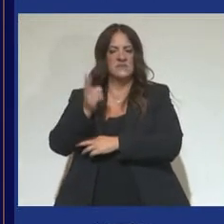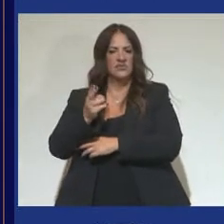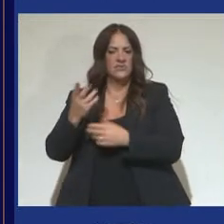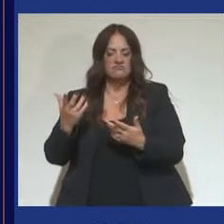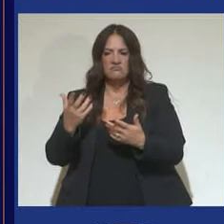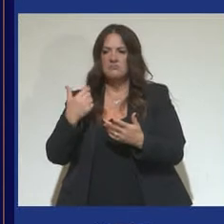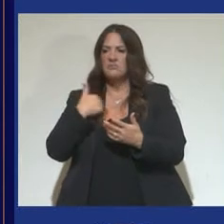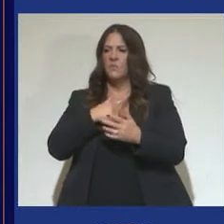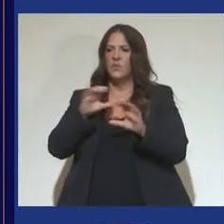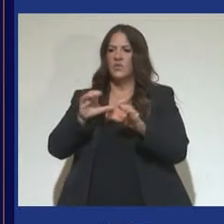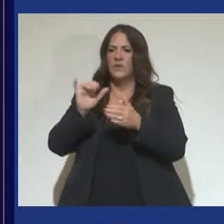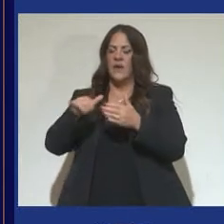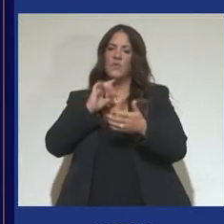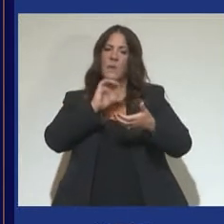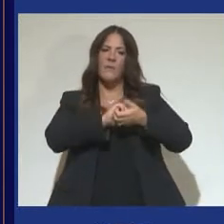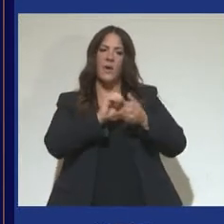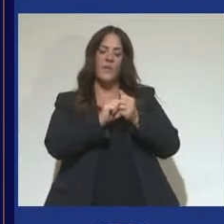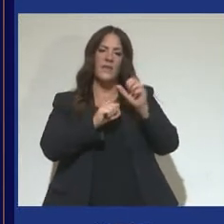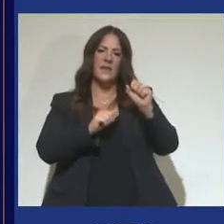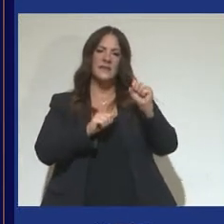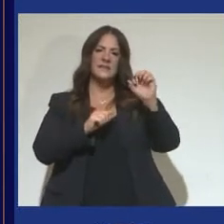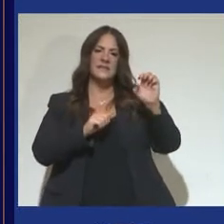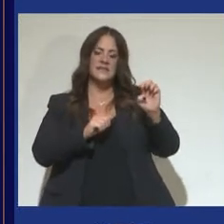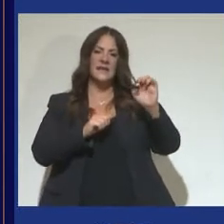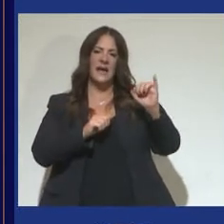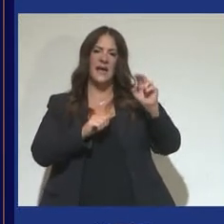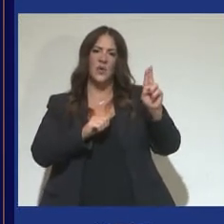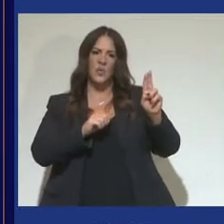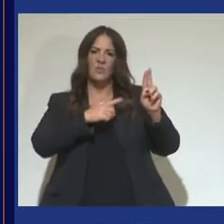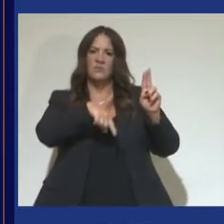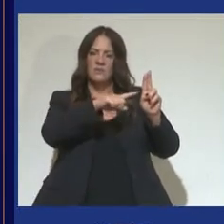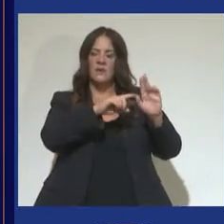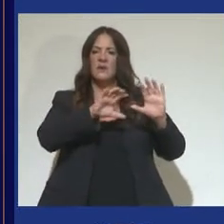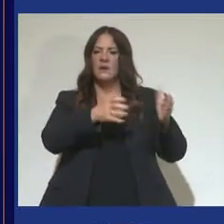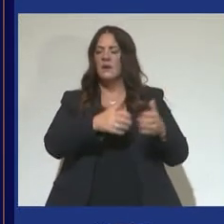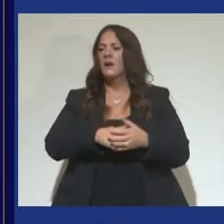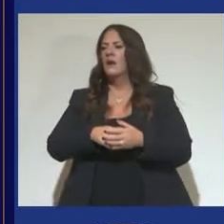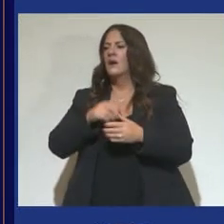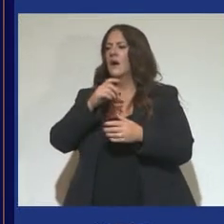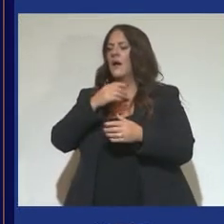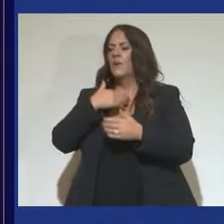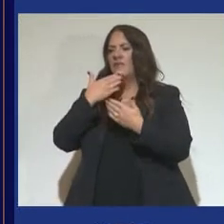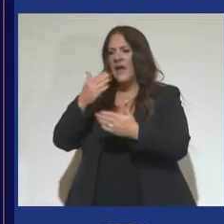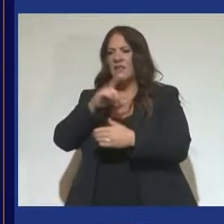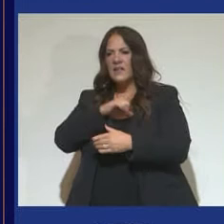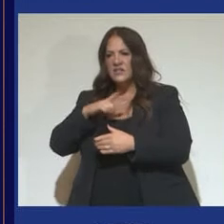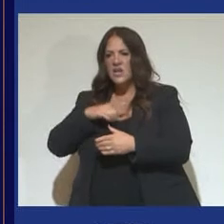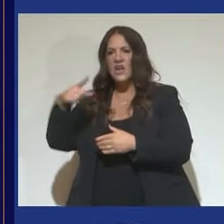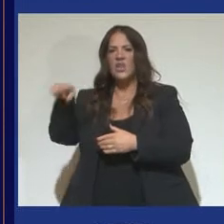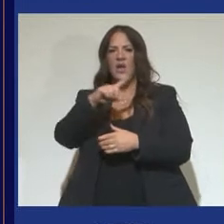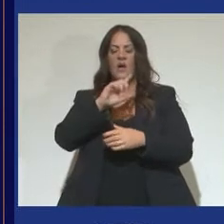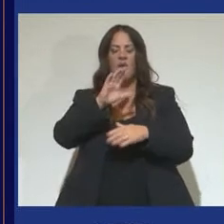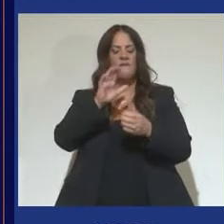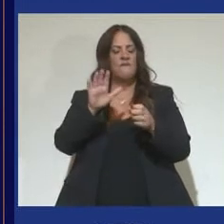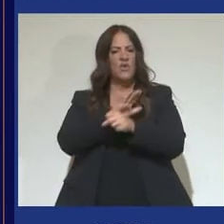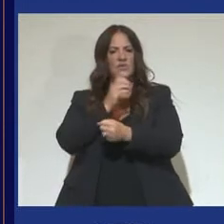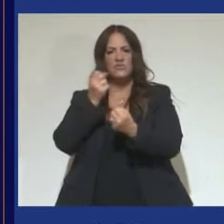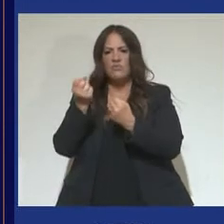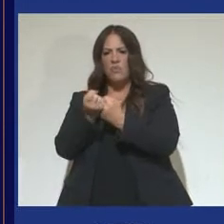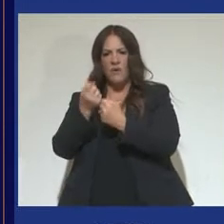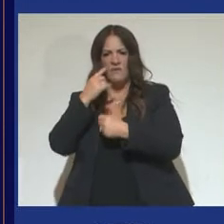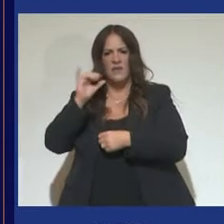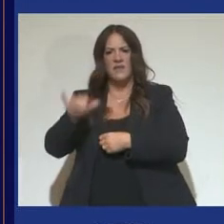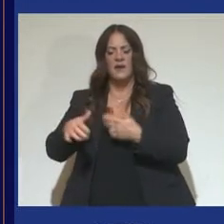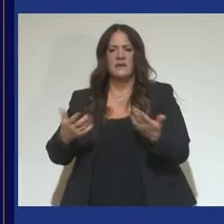los presupuestos del estado tenemos organizaciones y entidades que van a estar ayudándonos en esto y colaborando con este plan